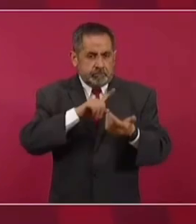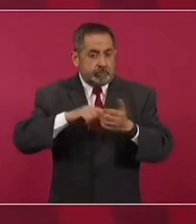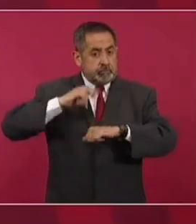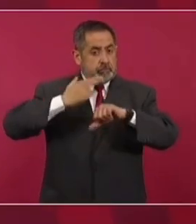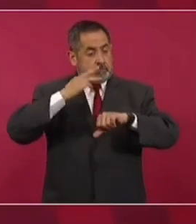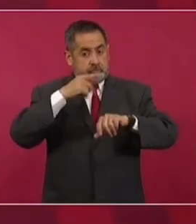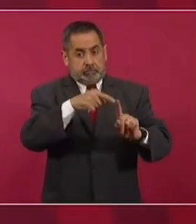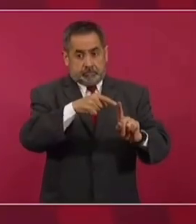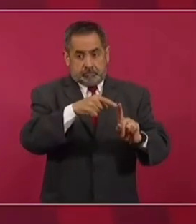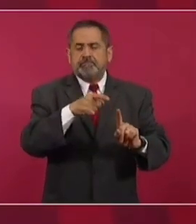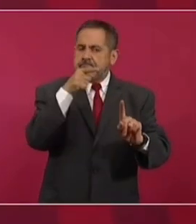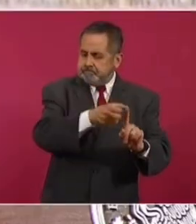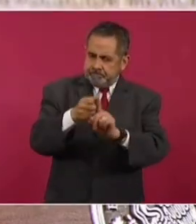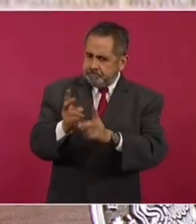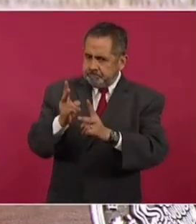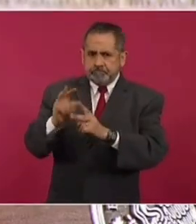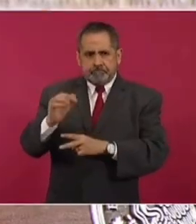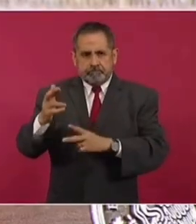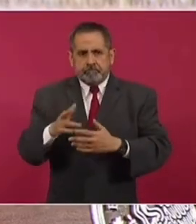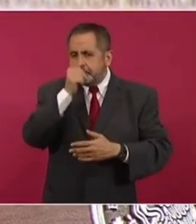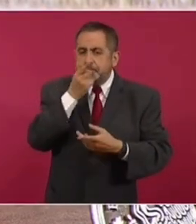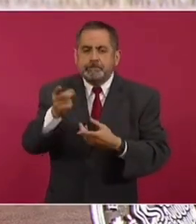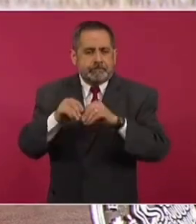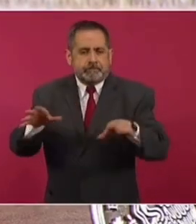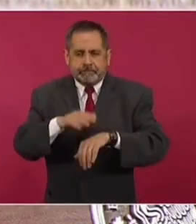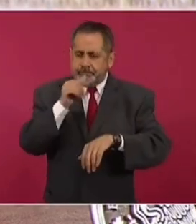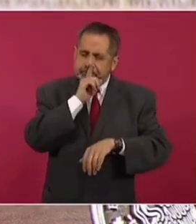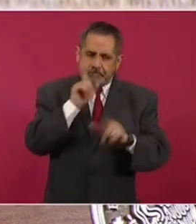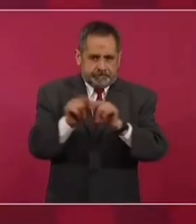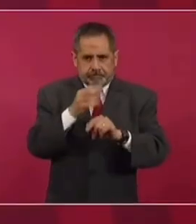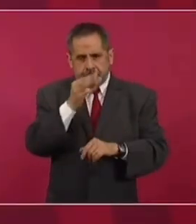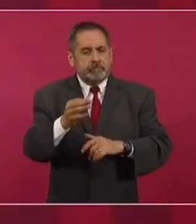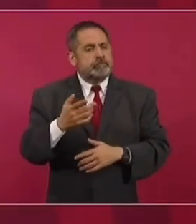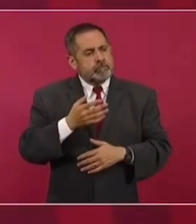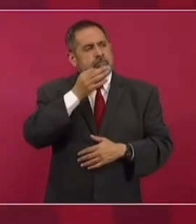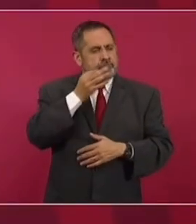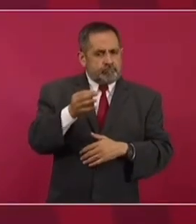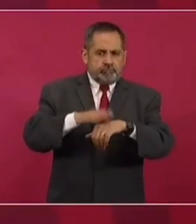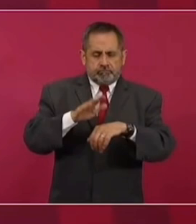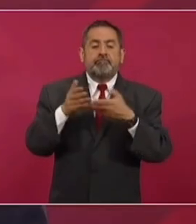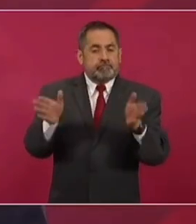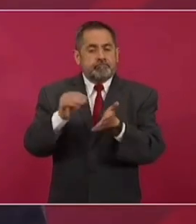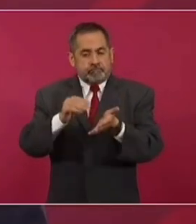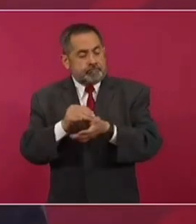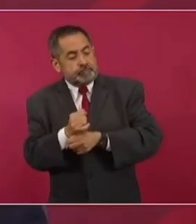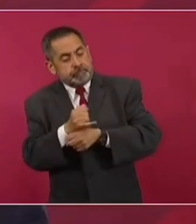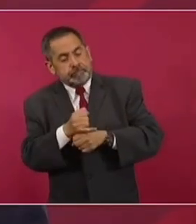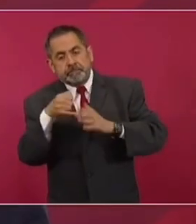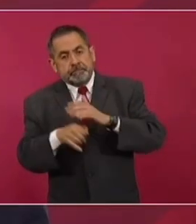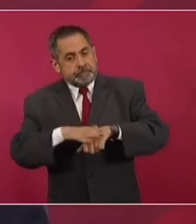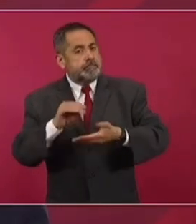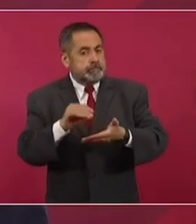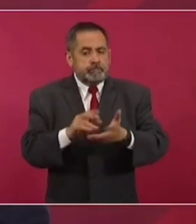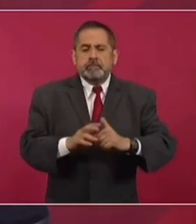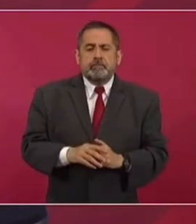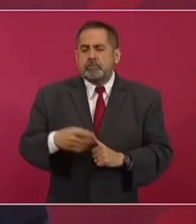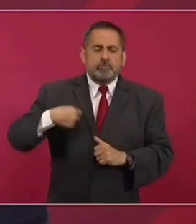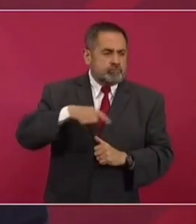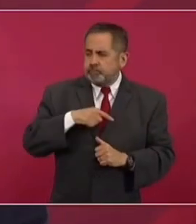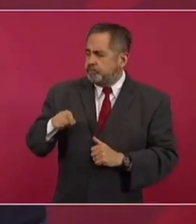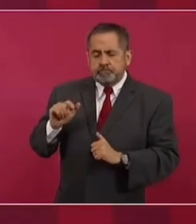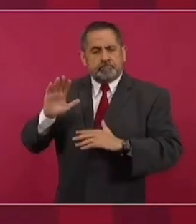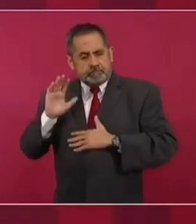responsable del operativo. No puedo decirles más, solo comentarles que está abierta la investigación y tenemos el